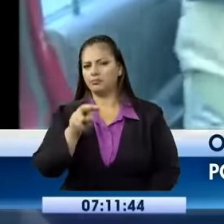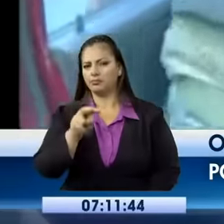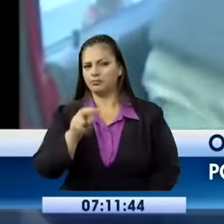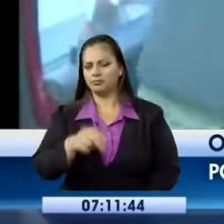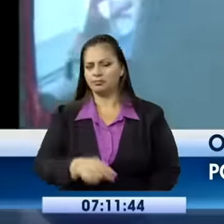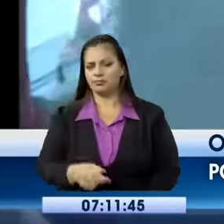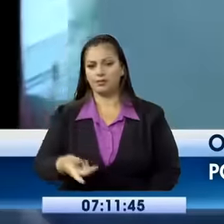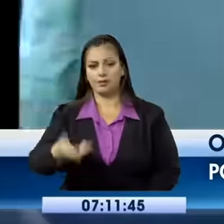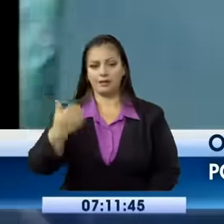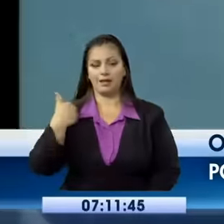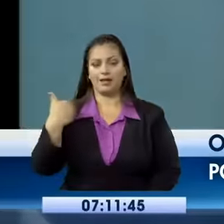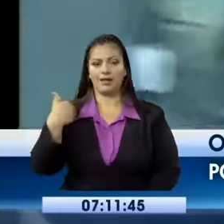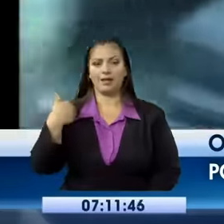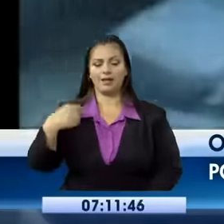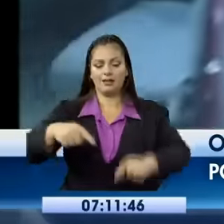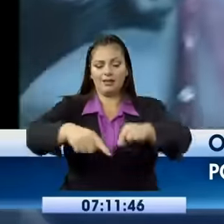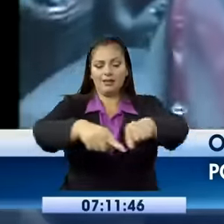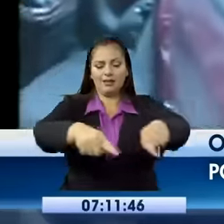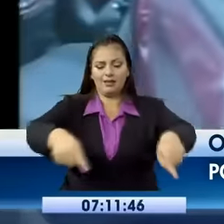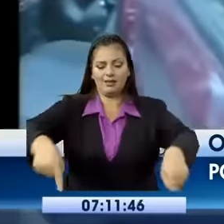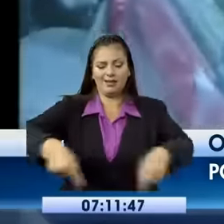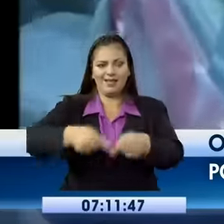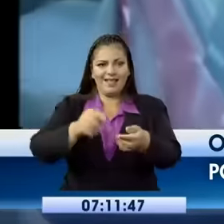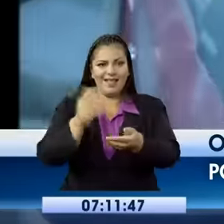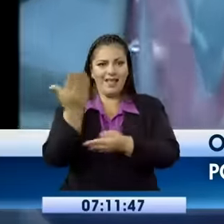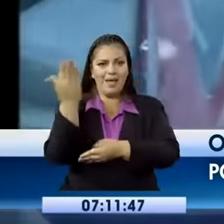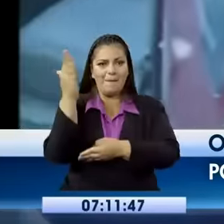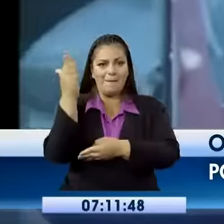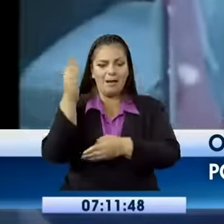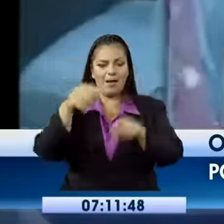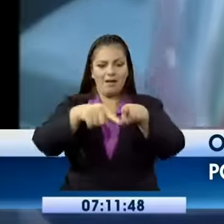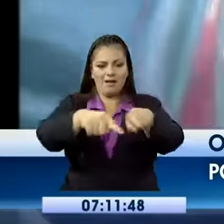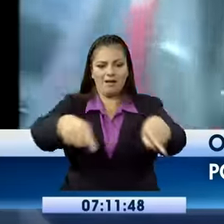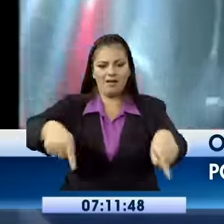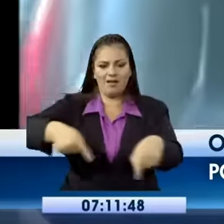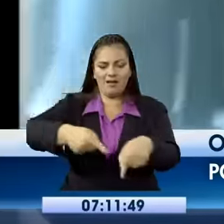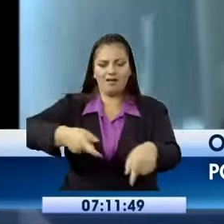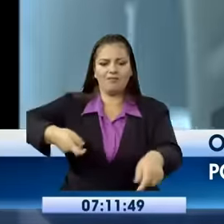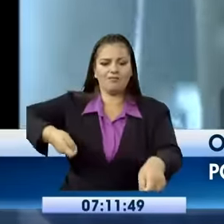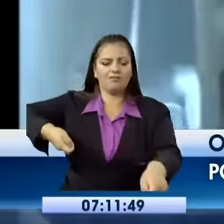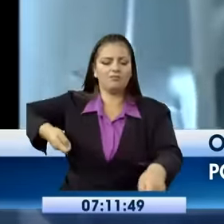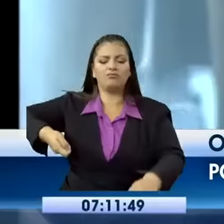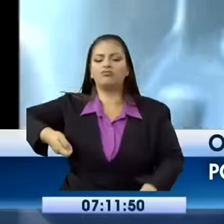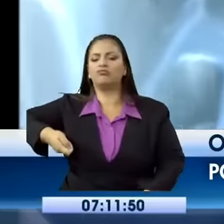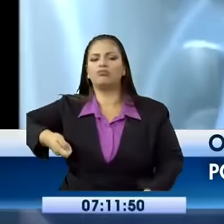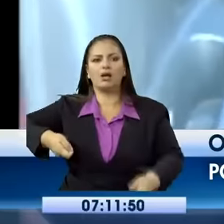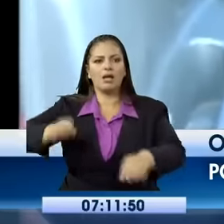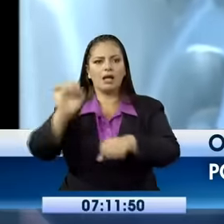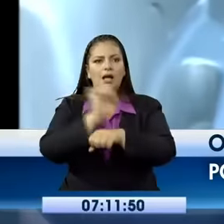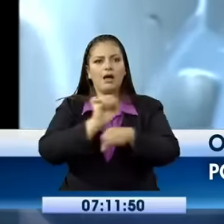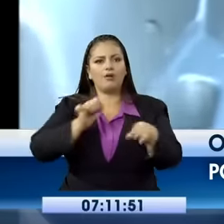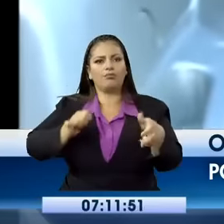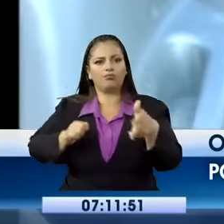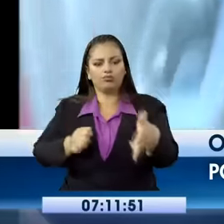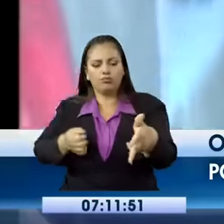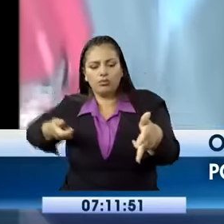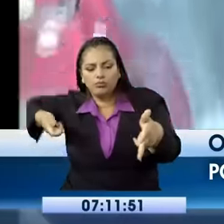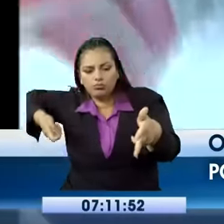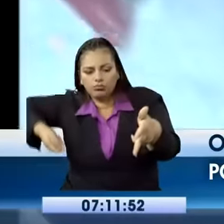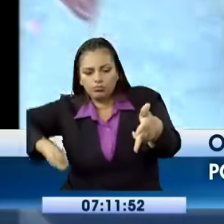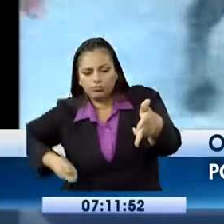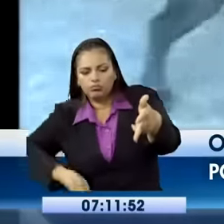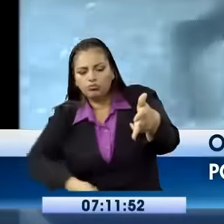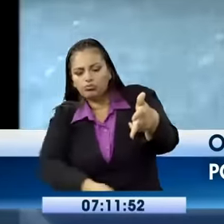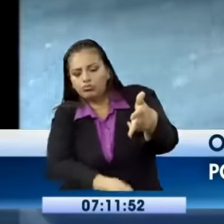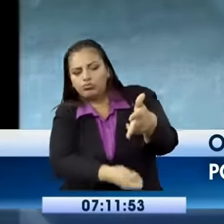abajo de los vehículos eh No encontremos nada ya sea esta un arma o drogas que suelen camuflar debajo de